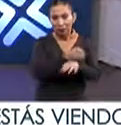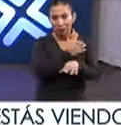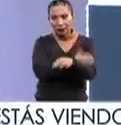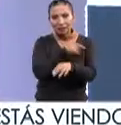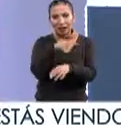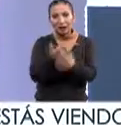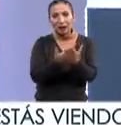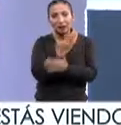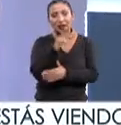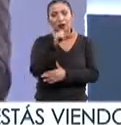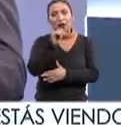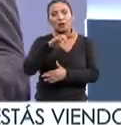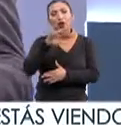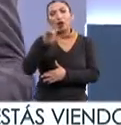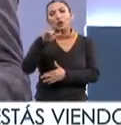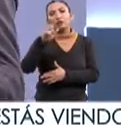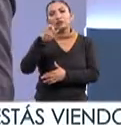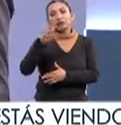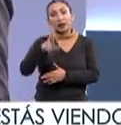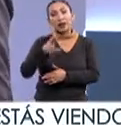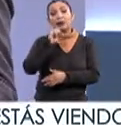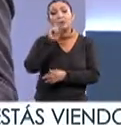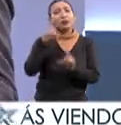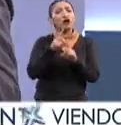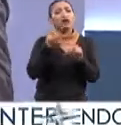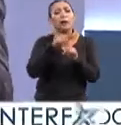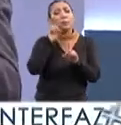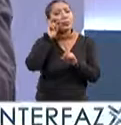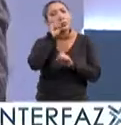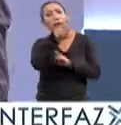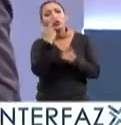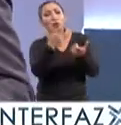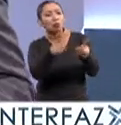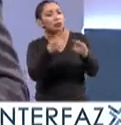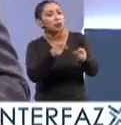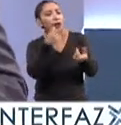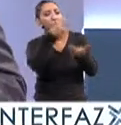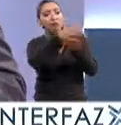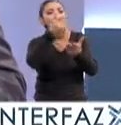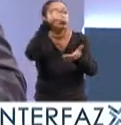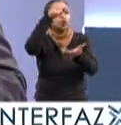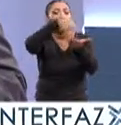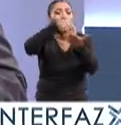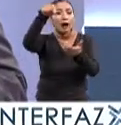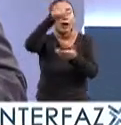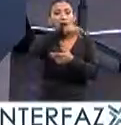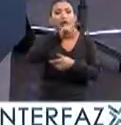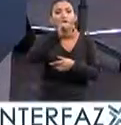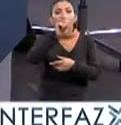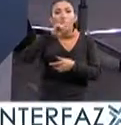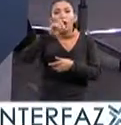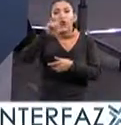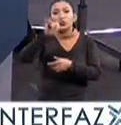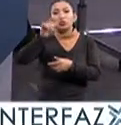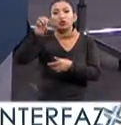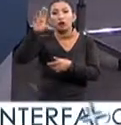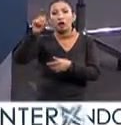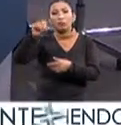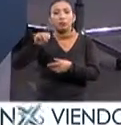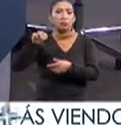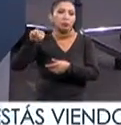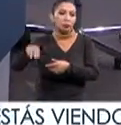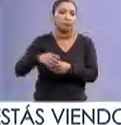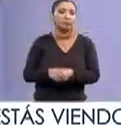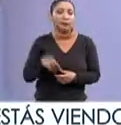estado con nosotros esta mañana, Todd Closer. Y bueno, pues también ¿dónde pueden seguir tus conciertos, tus presentaciones? toddcloser.com o